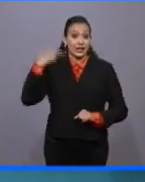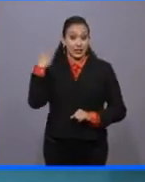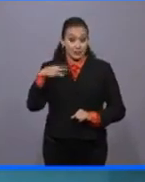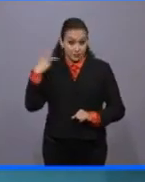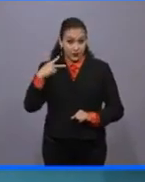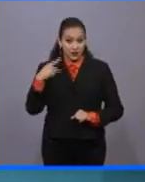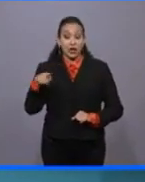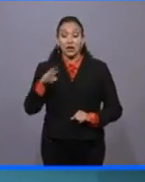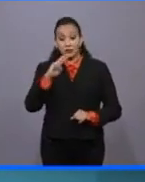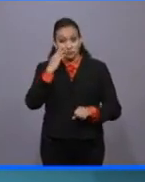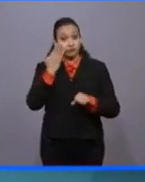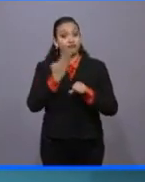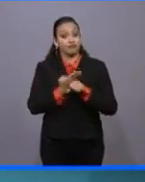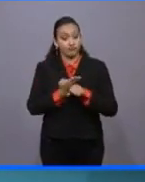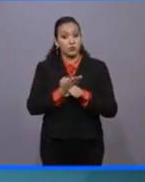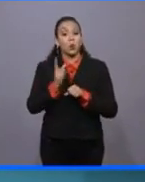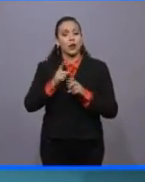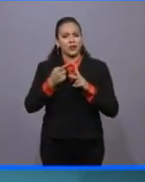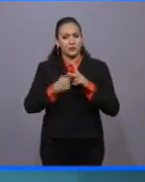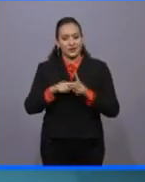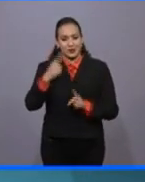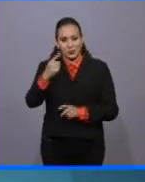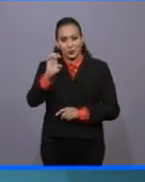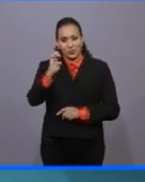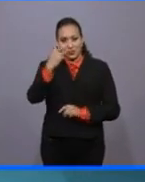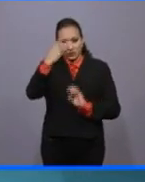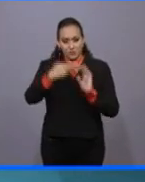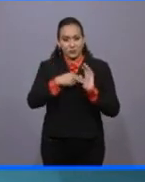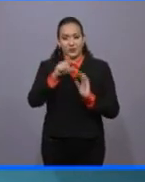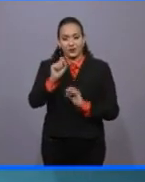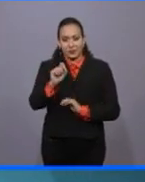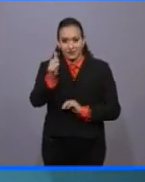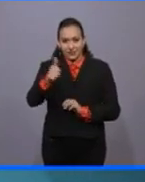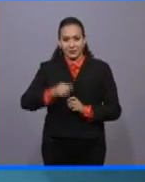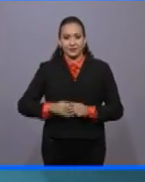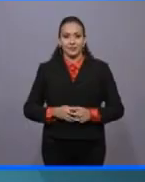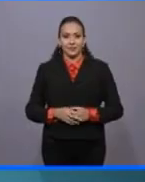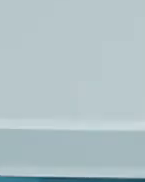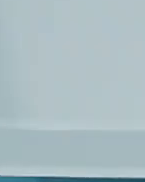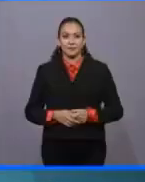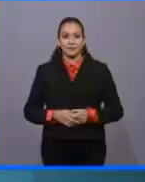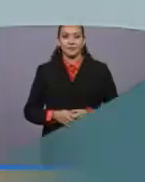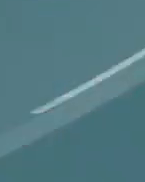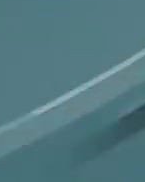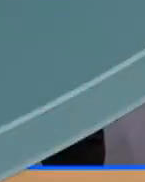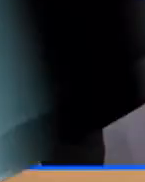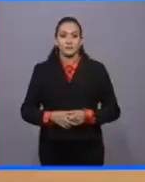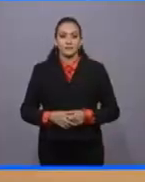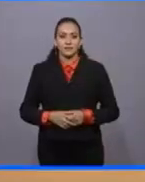Veracruz asumirán el cargo el 1 de enero de 2026.